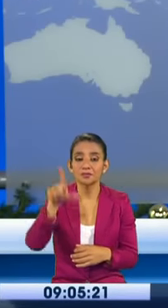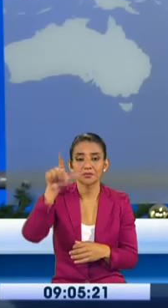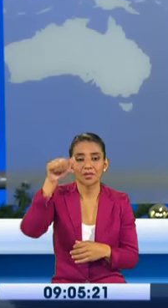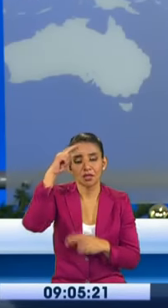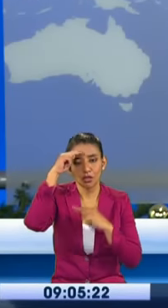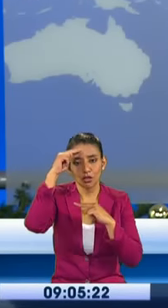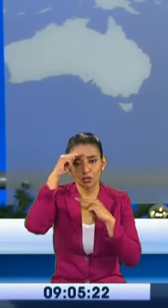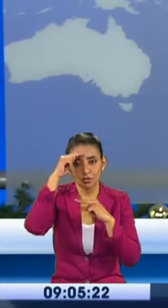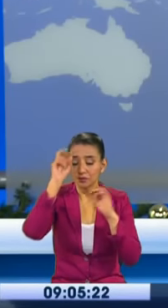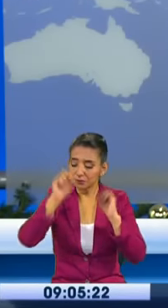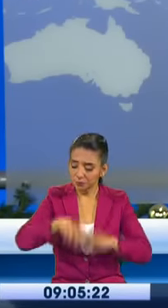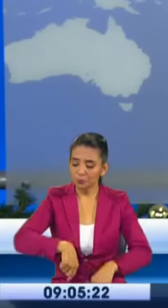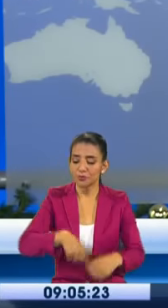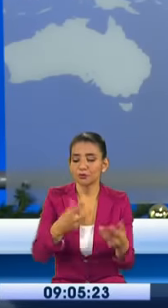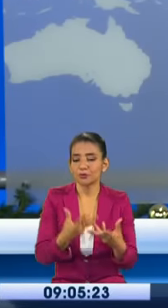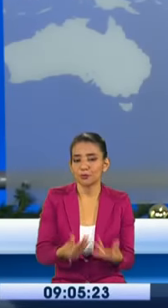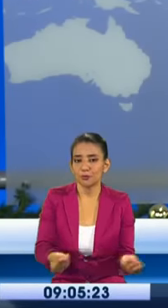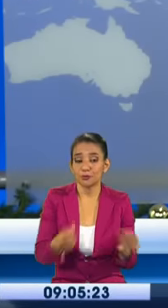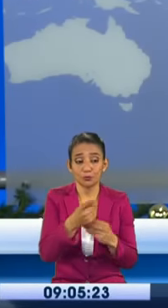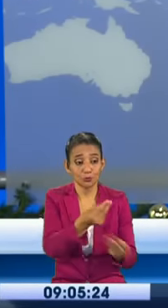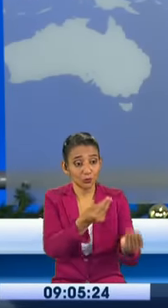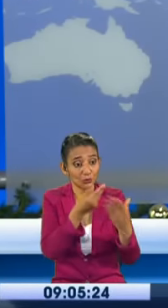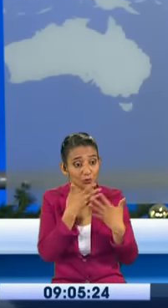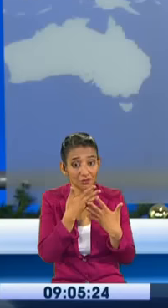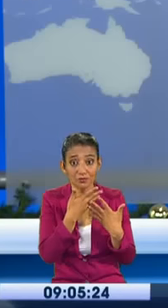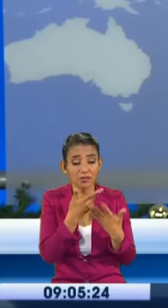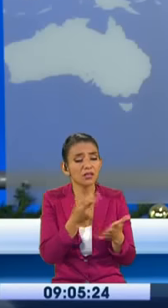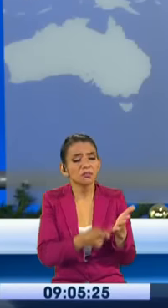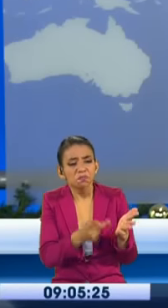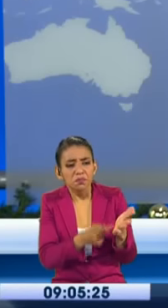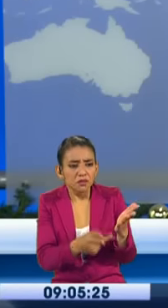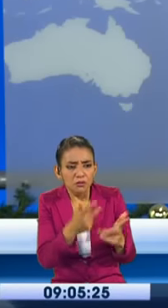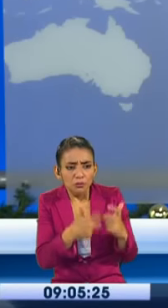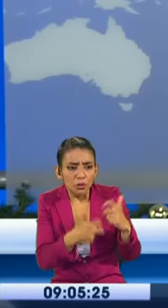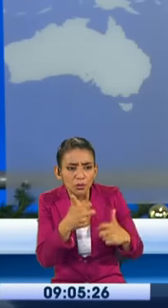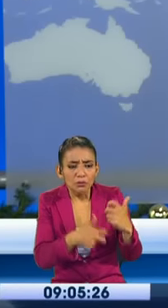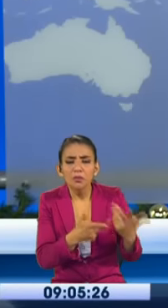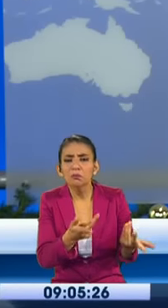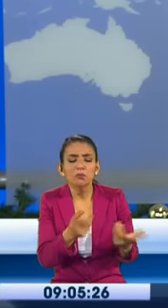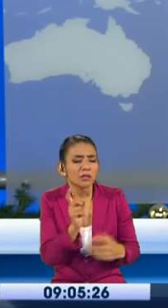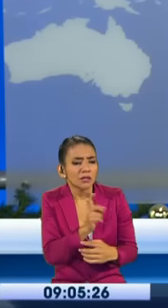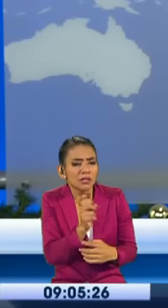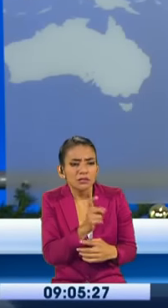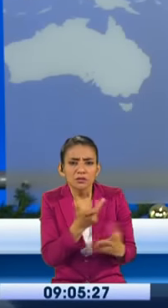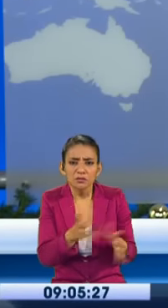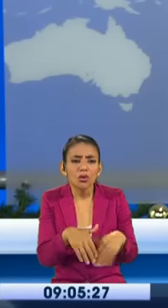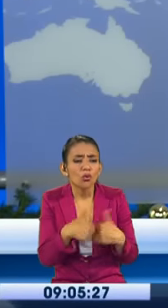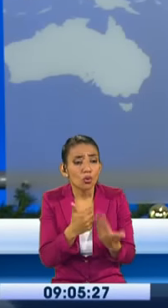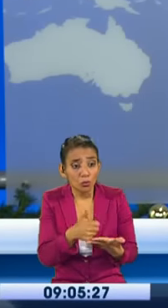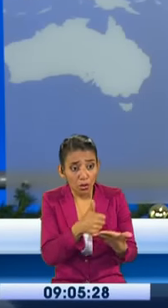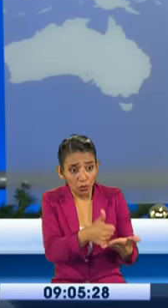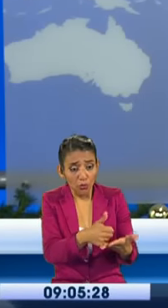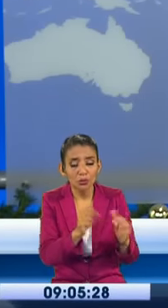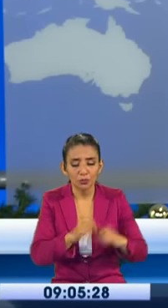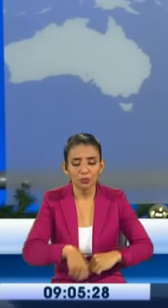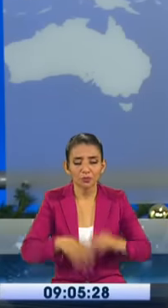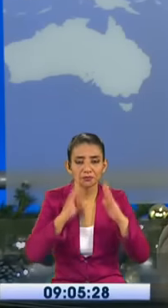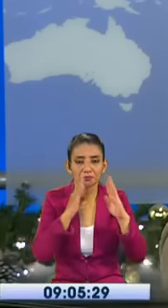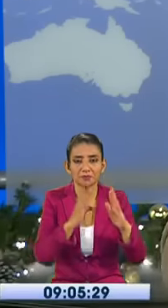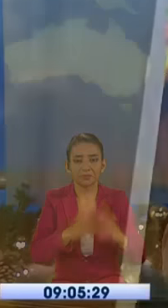RTS-La Noticia. De esa forma, pues usted nos cuenta qué es lo que sucede y qué es y de qué forma le vamos a poder